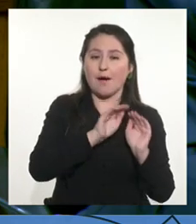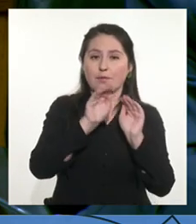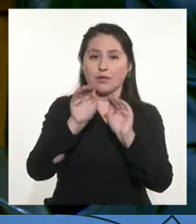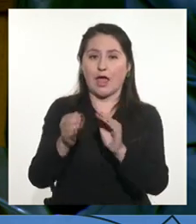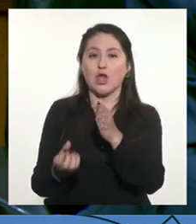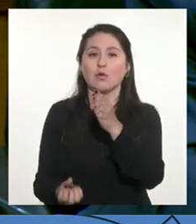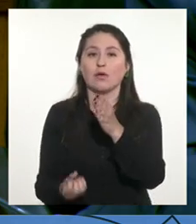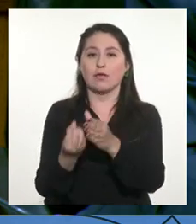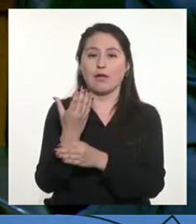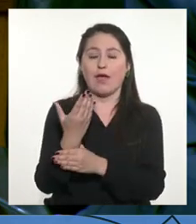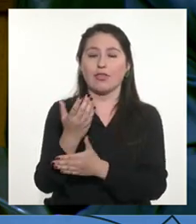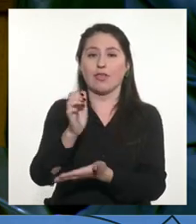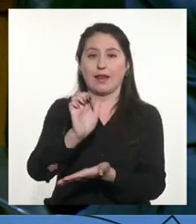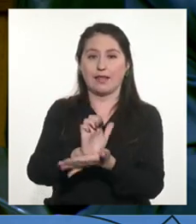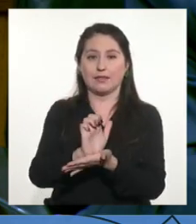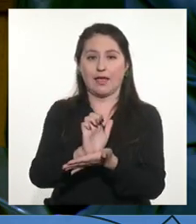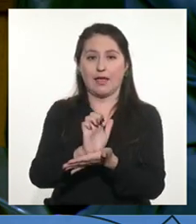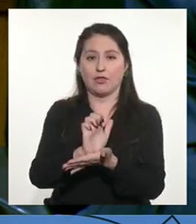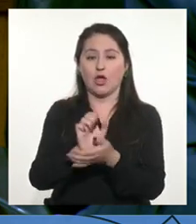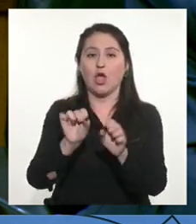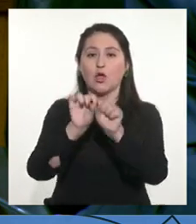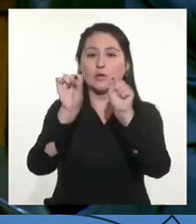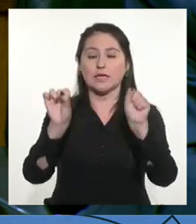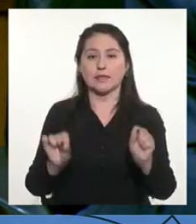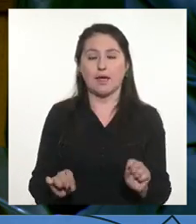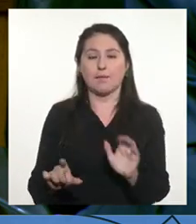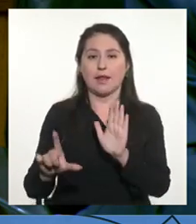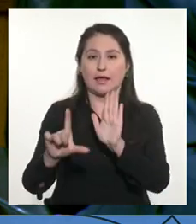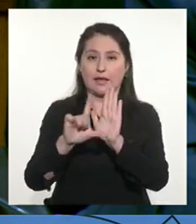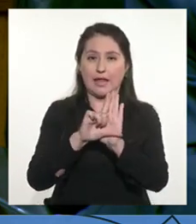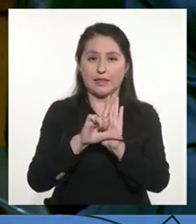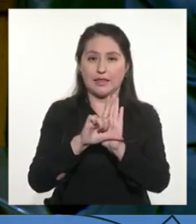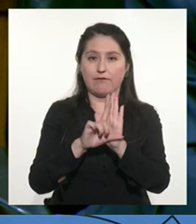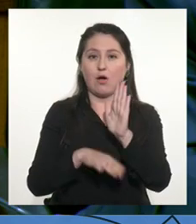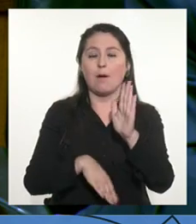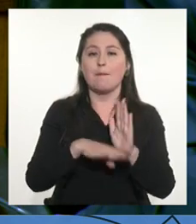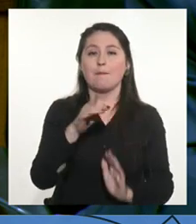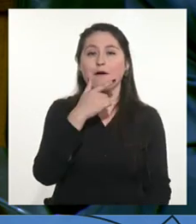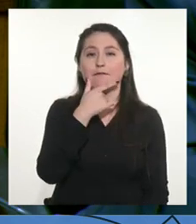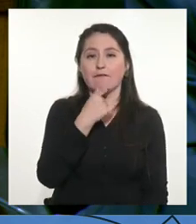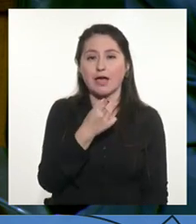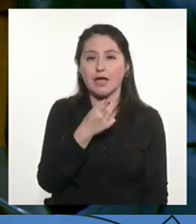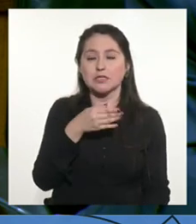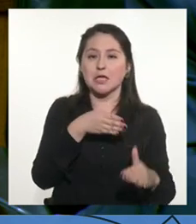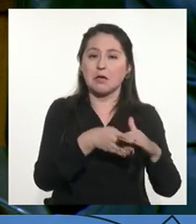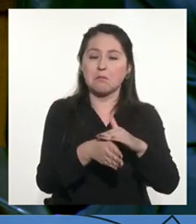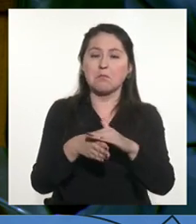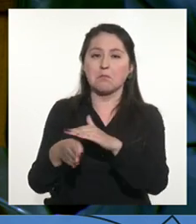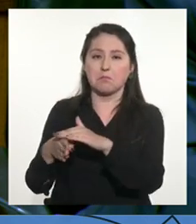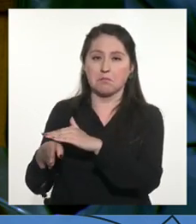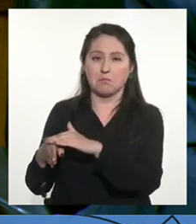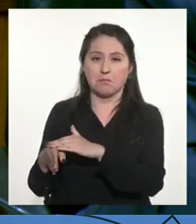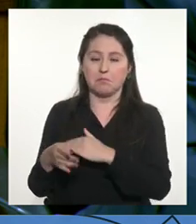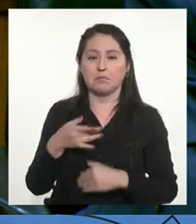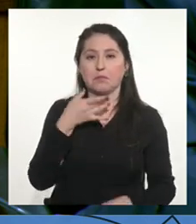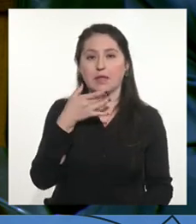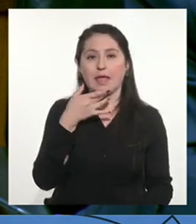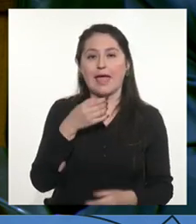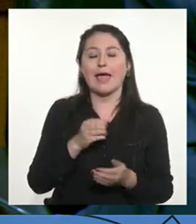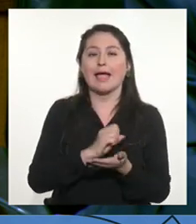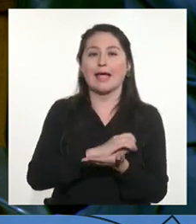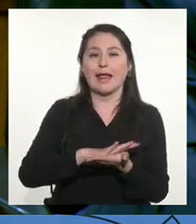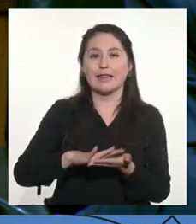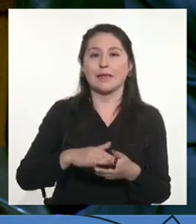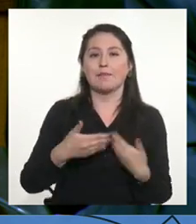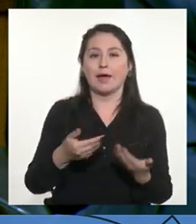modernización del estado a un sistema legislativo más fácil y expedito y de acceso gratuito para todas